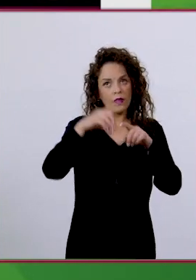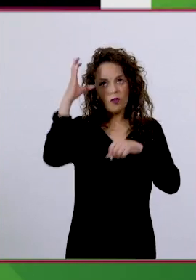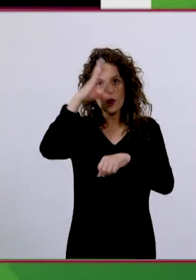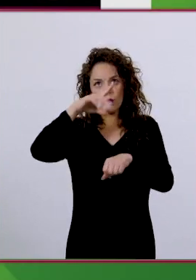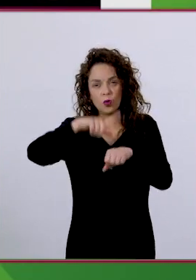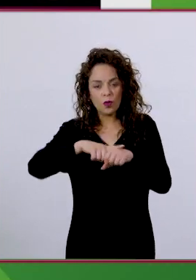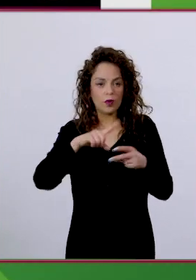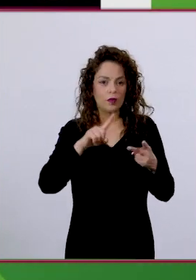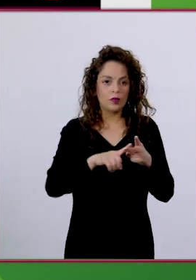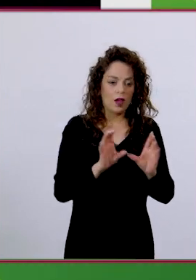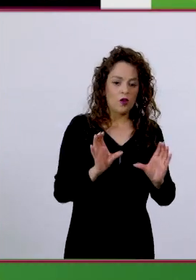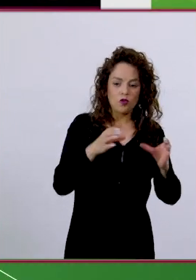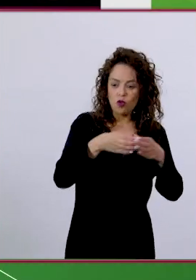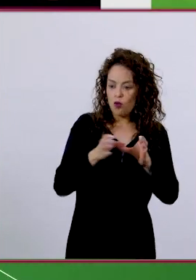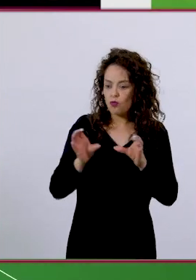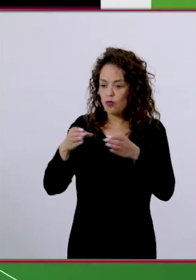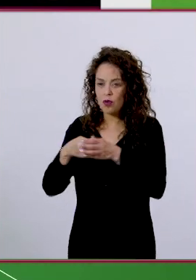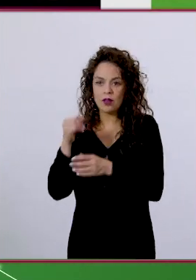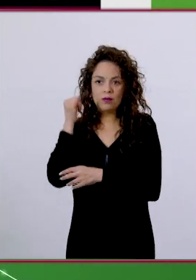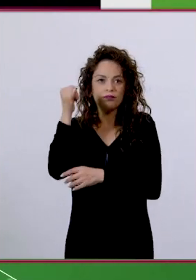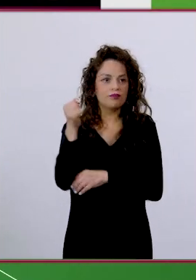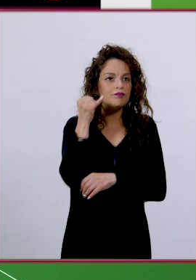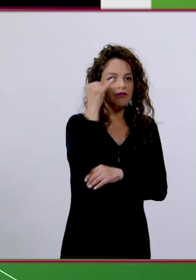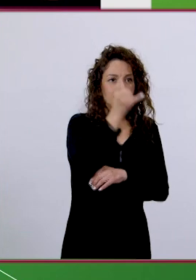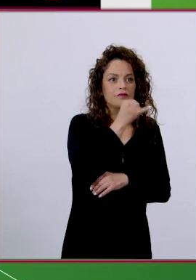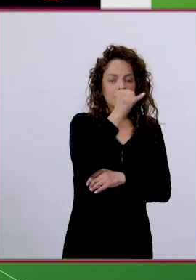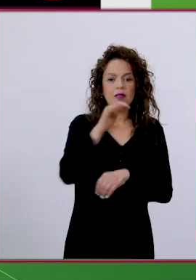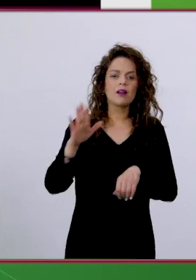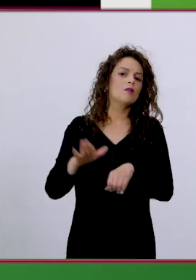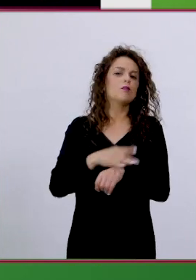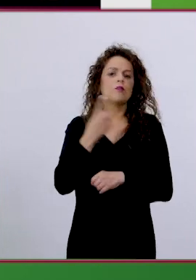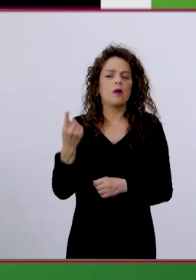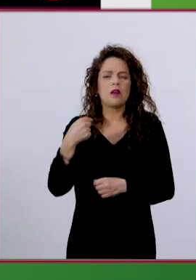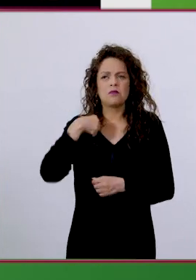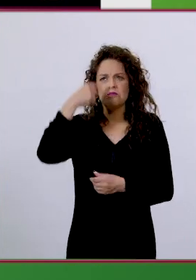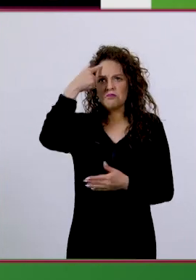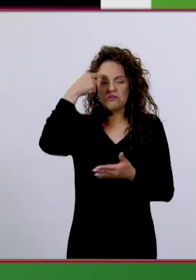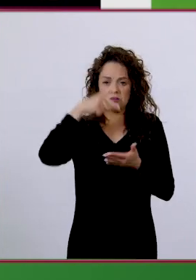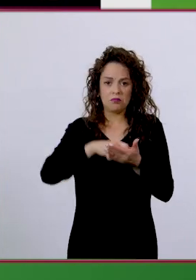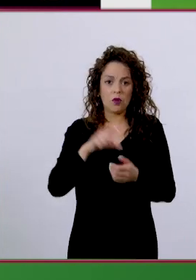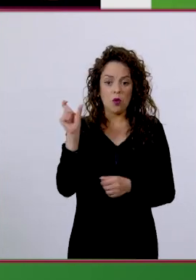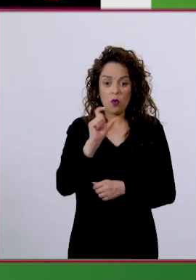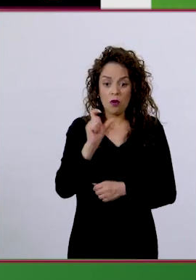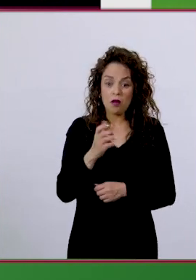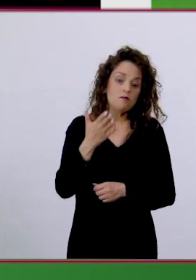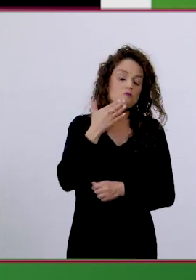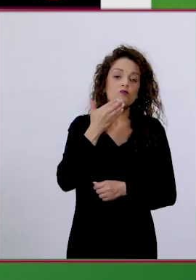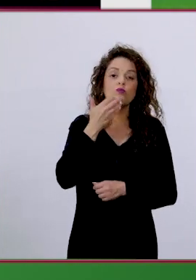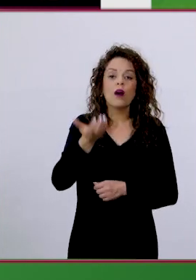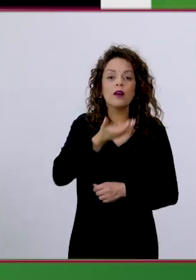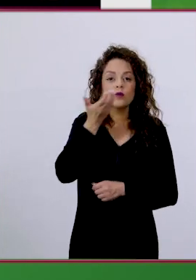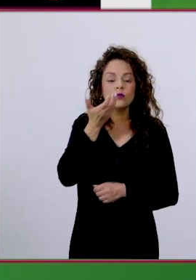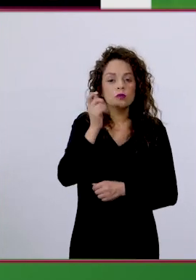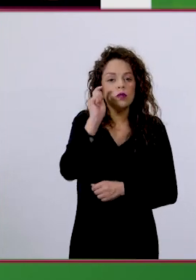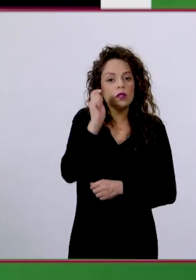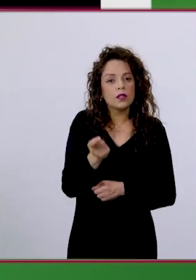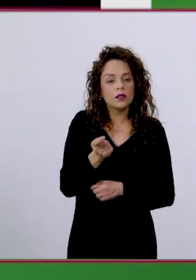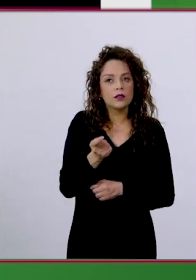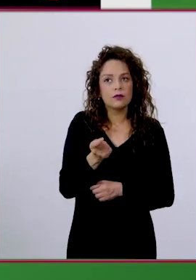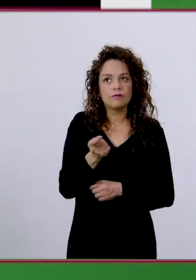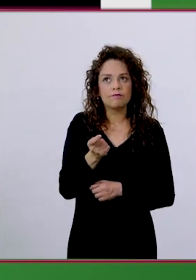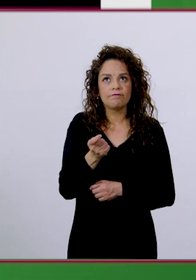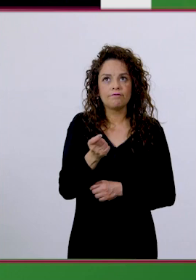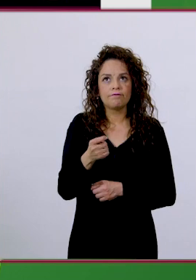y de distintas comunidades, porque creo que normalmente cuando no estamos acostumbrados a